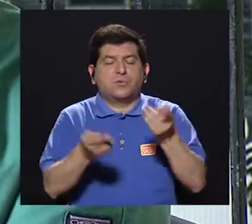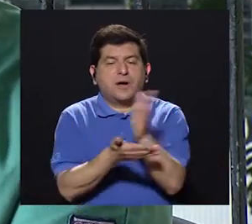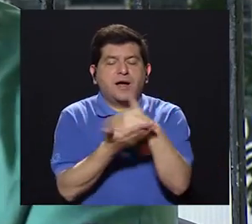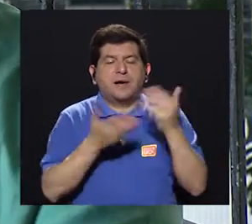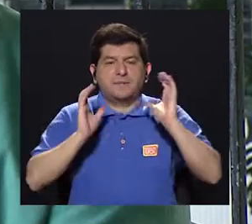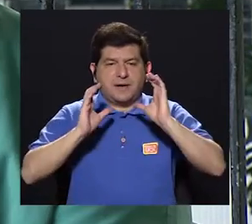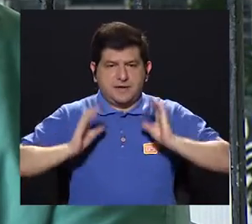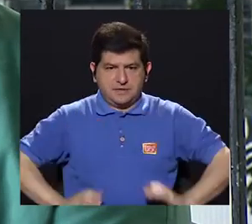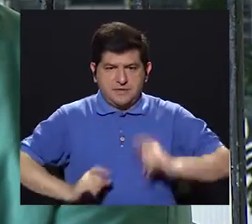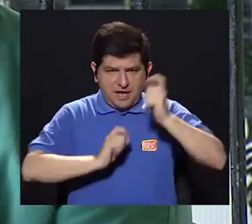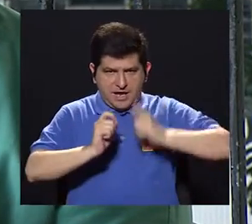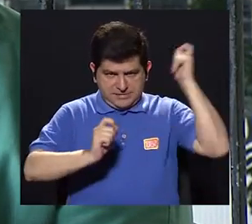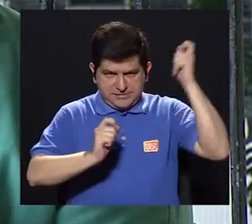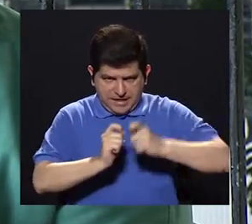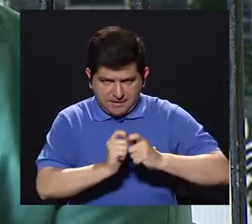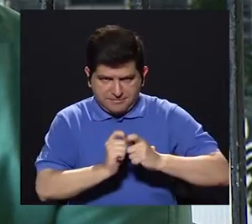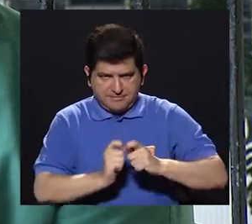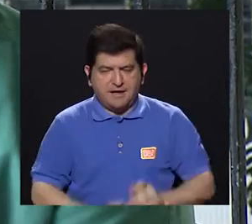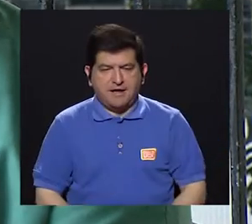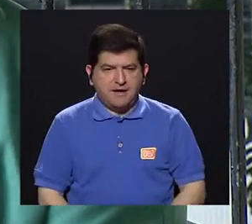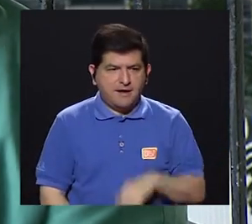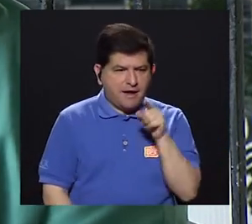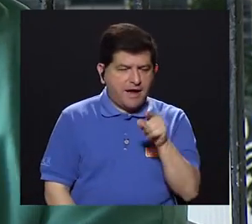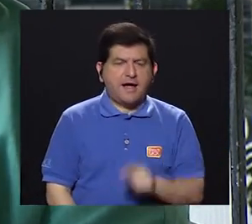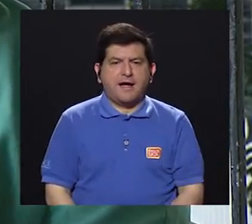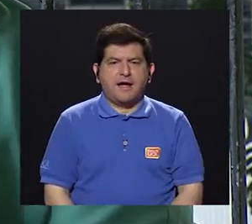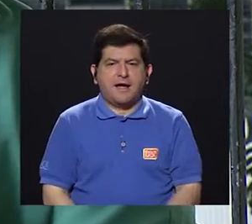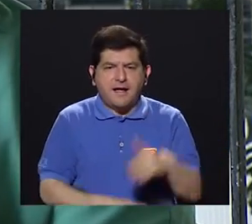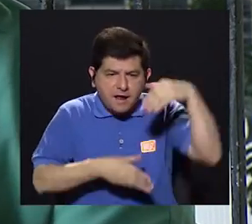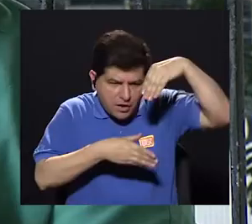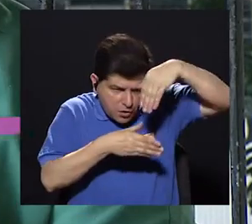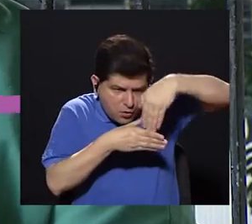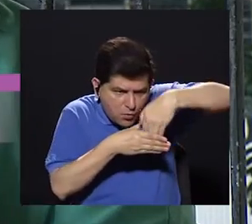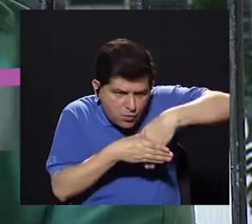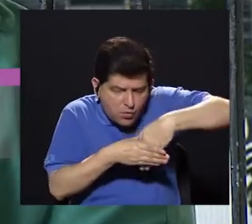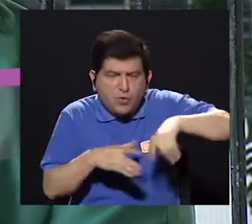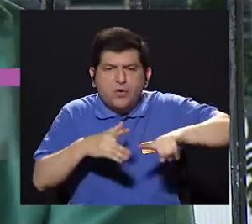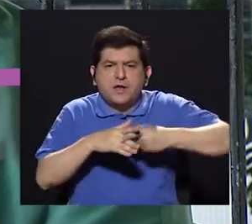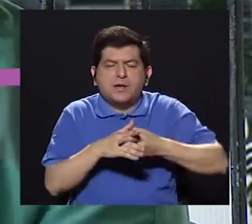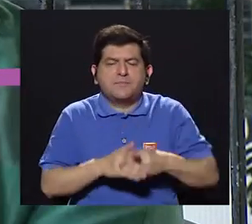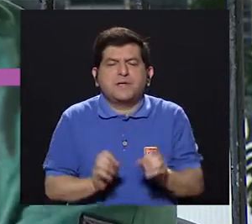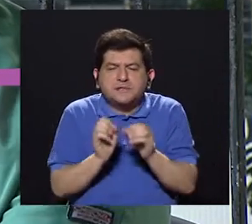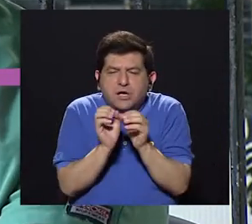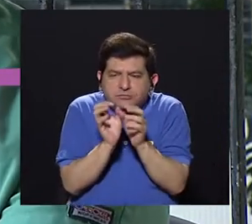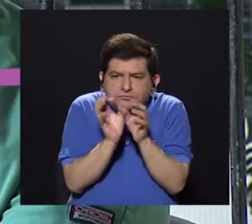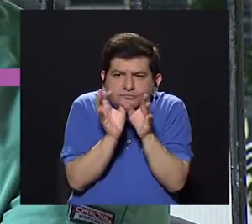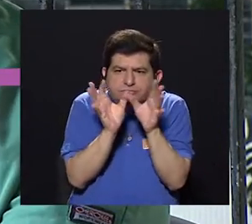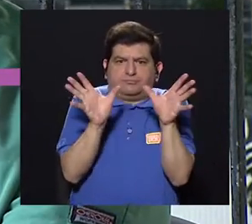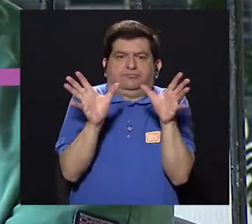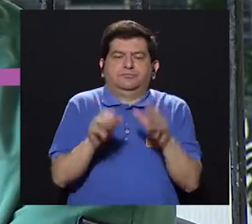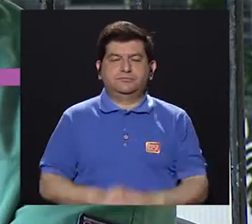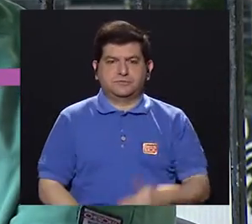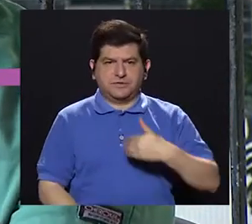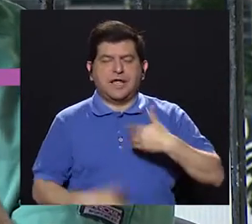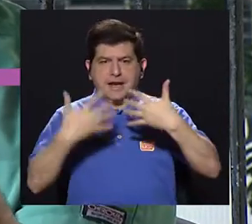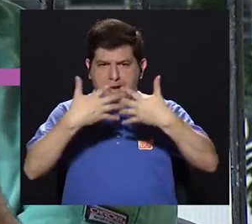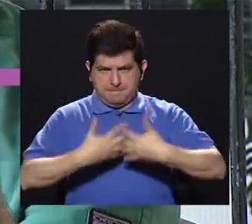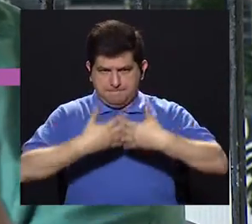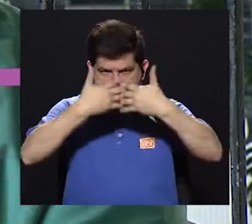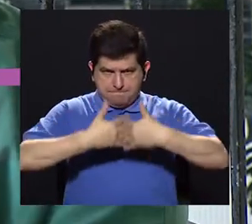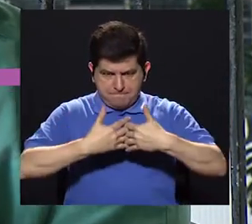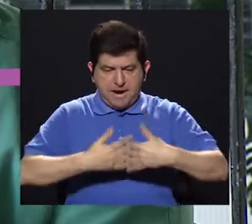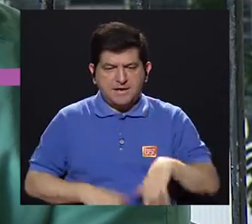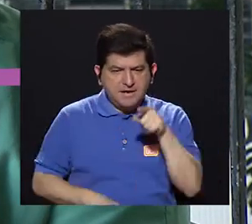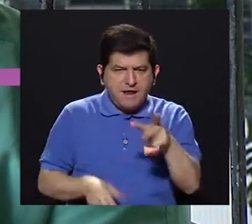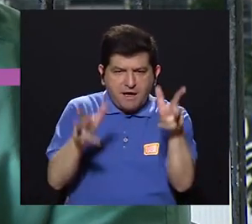órgano específico. Ese órgano específico lo hace parte de él y empieza a emitir radiación. Tenemos una máquina